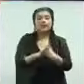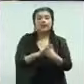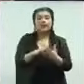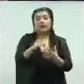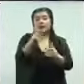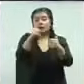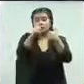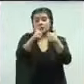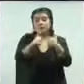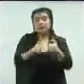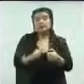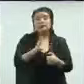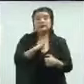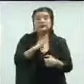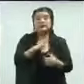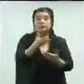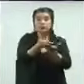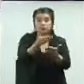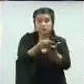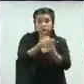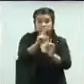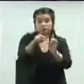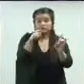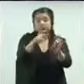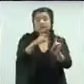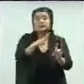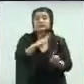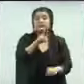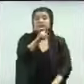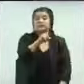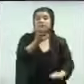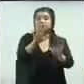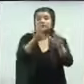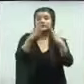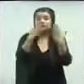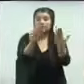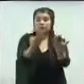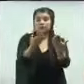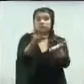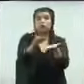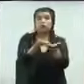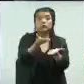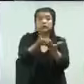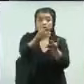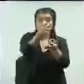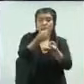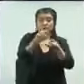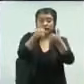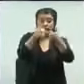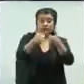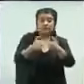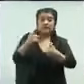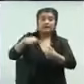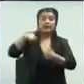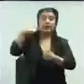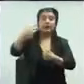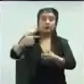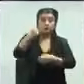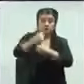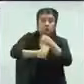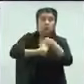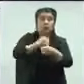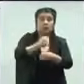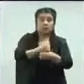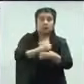los estudios que tenemos solicitud, que ya tenemos 119 solicitudes de estudios para el próximo año. Tal vez,